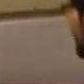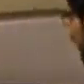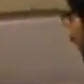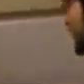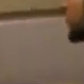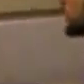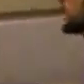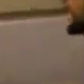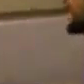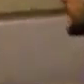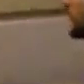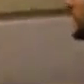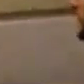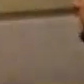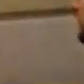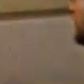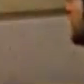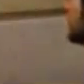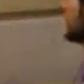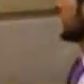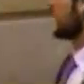con la FARC.